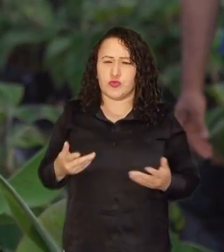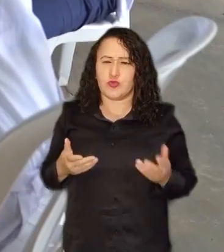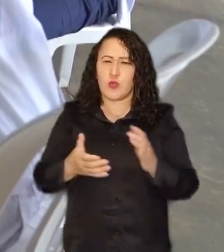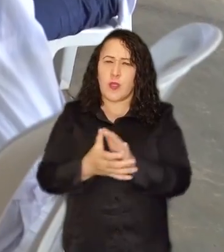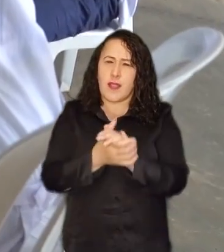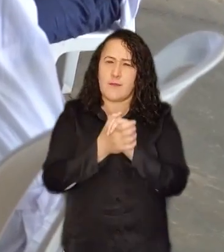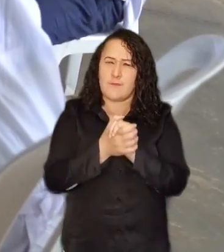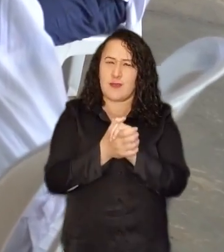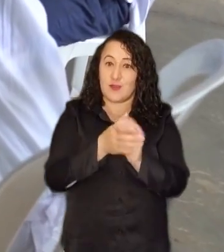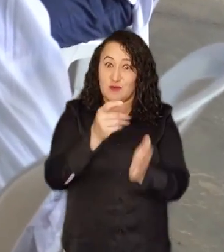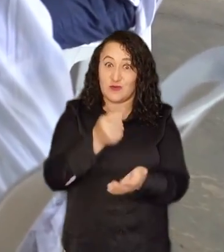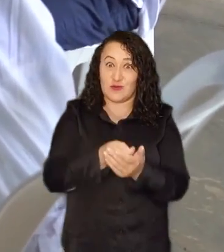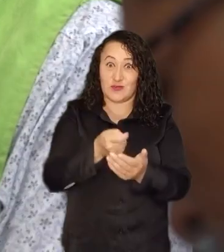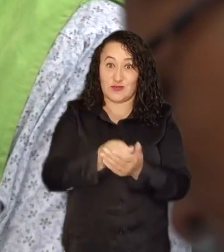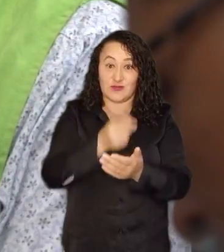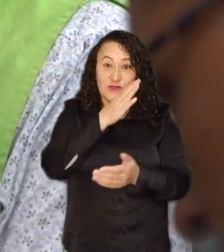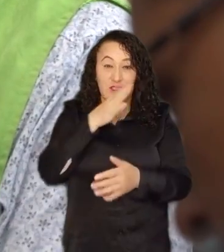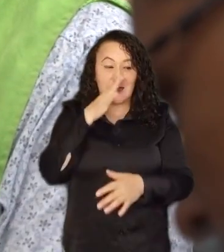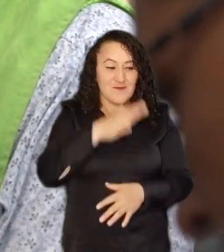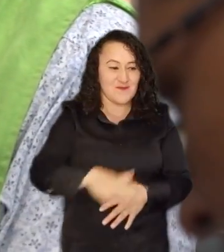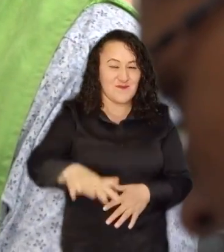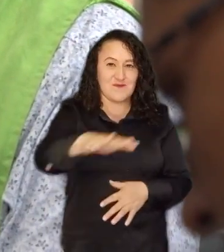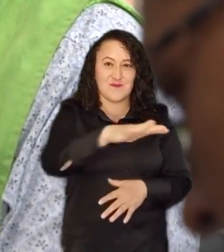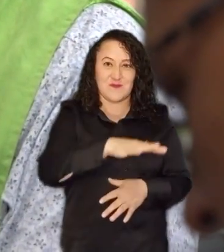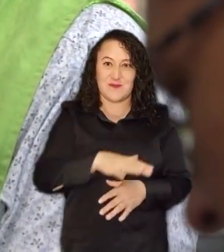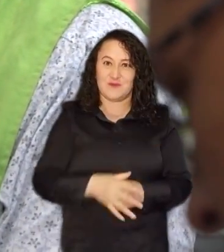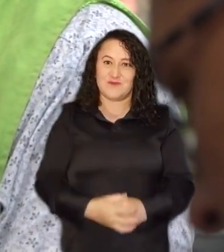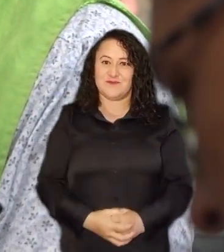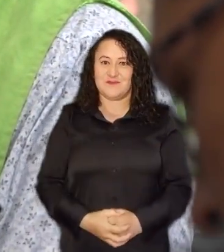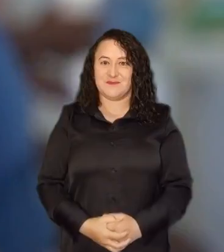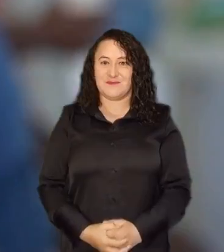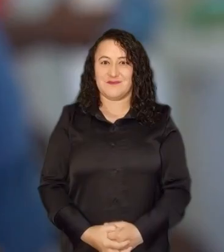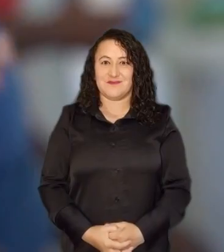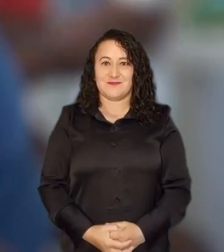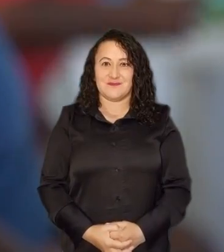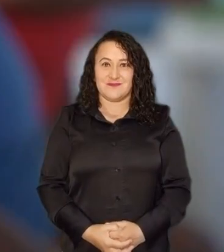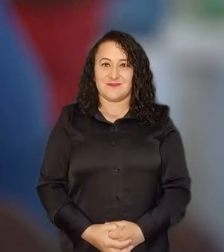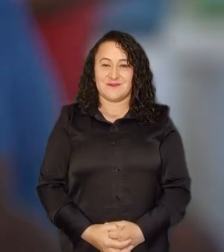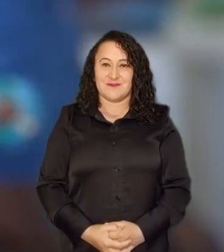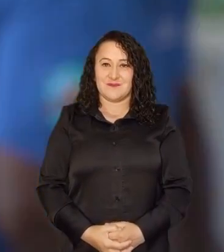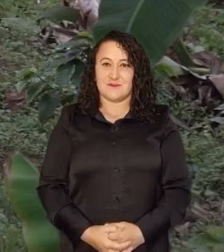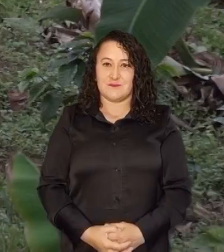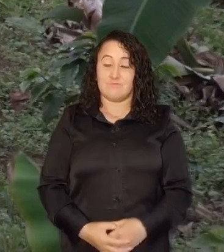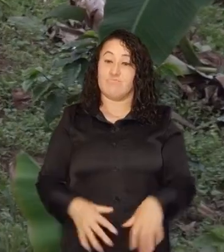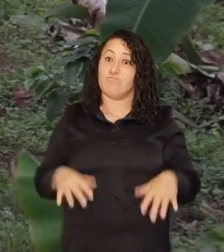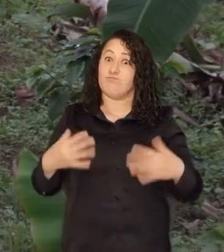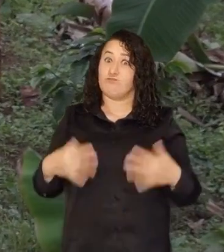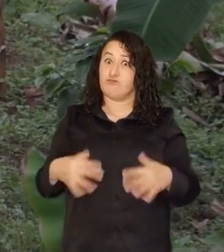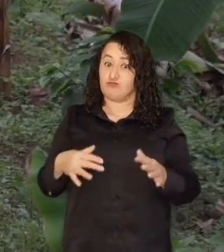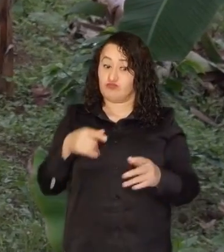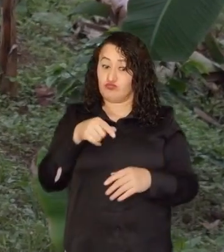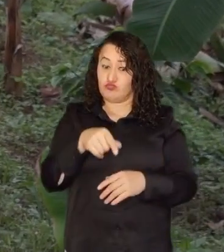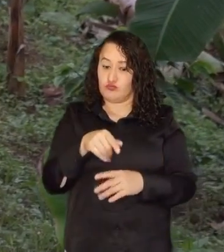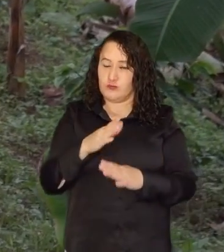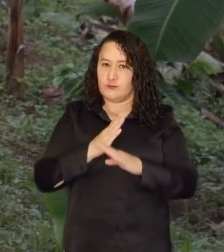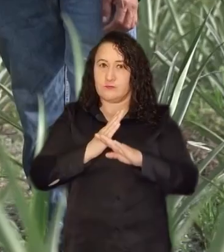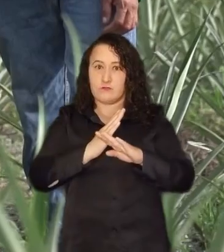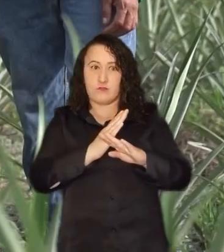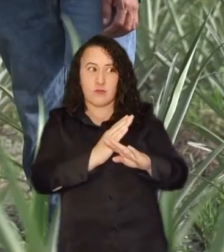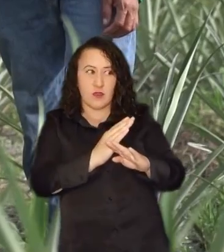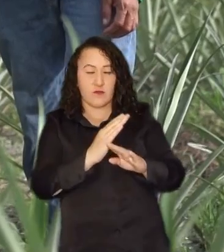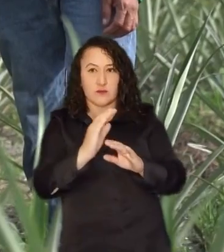para afrontar, adaptarnos y mitigar el cambio climático, haciendo un uso equilibrado de la tierra, capacitando para